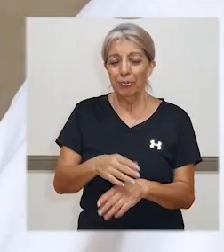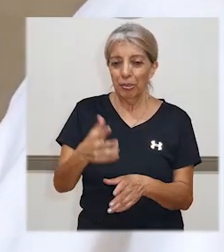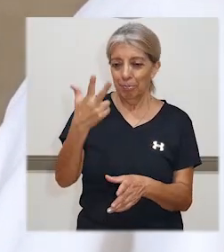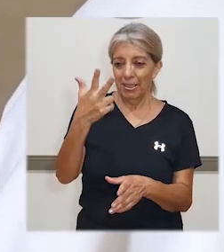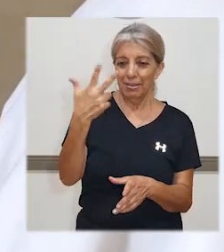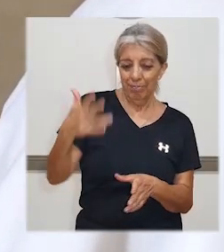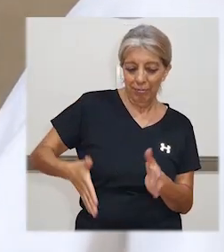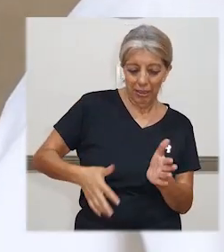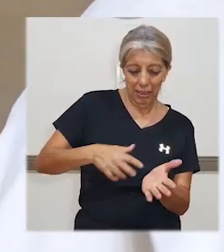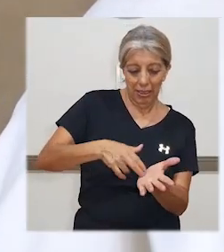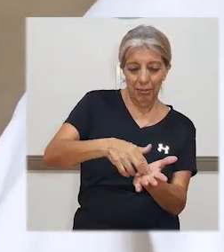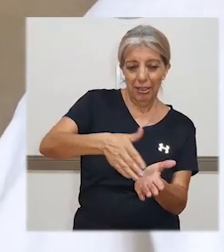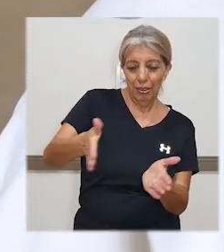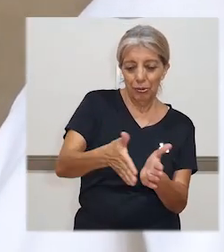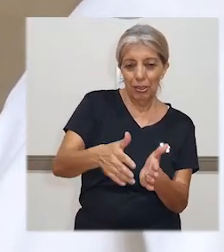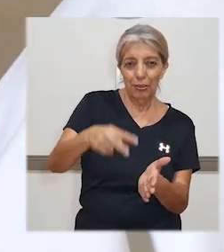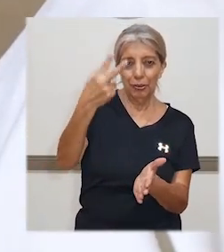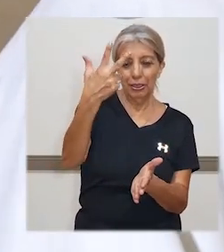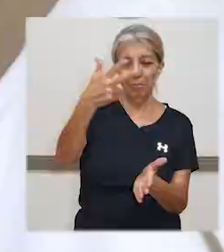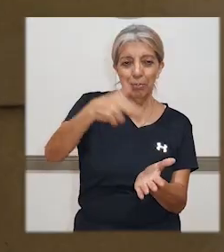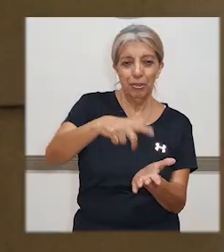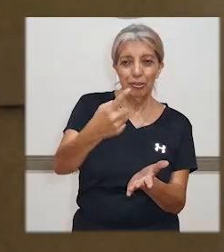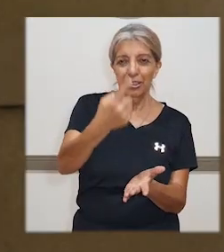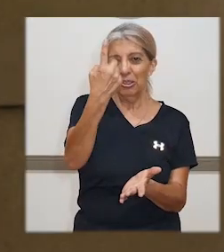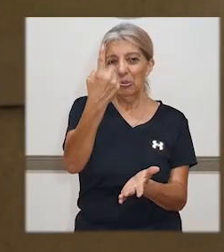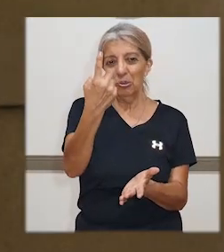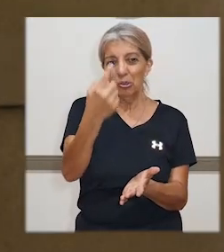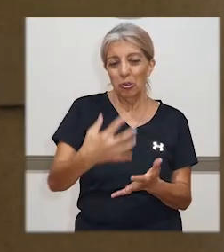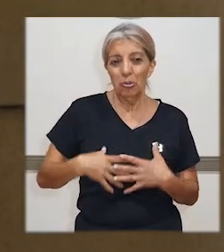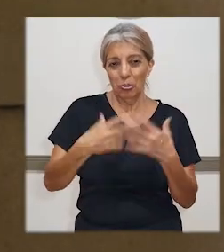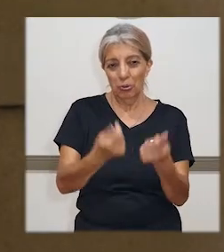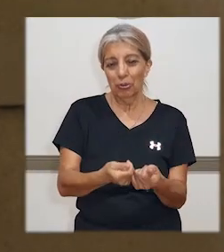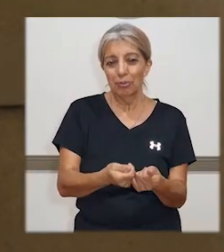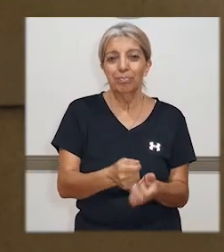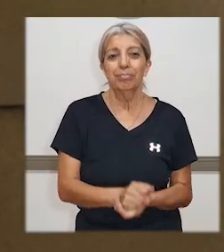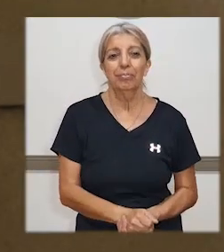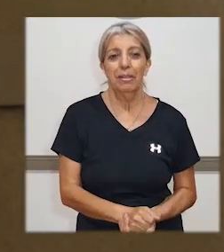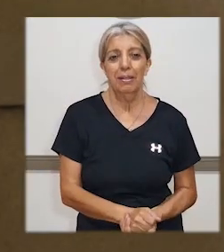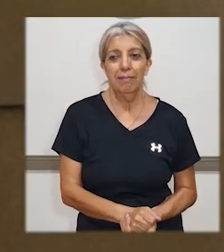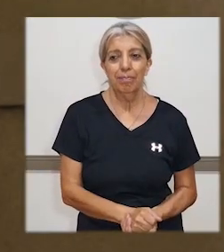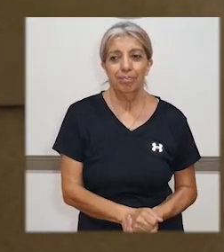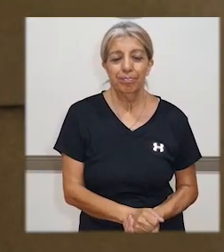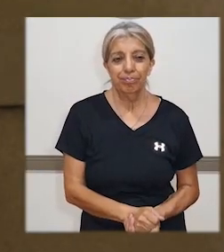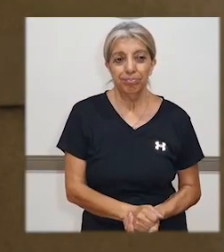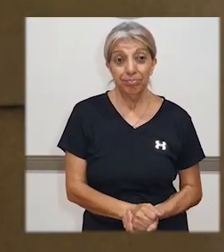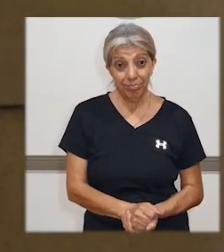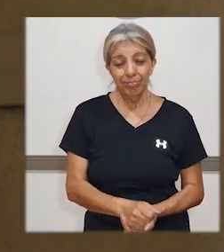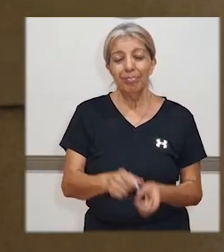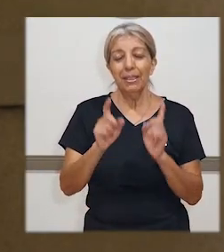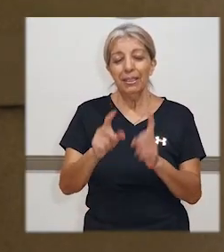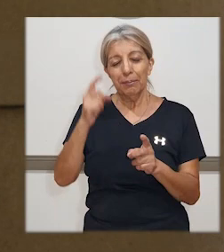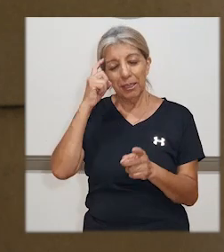¿se acuerdan del Evangelio? Los cuatro camilleros, que recogen al paralítico, que hacen un agujero en el techo de la